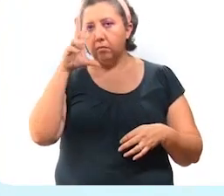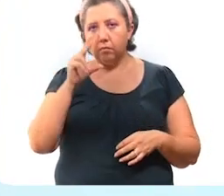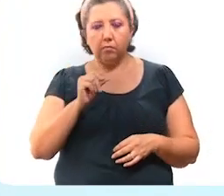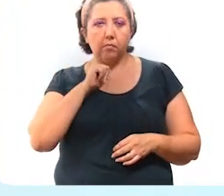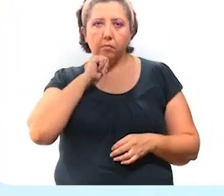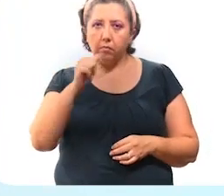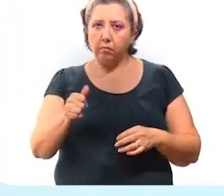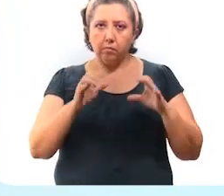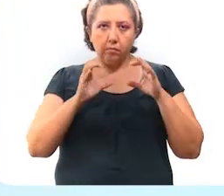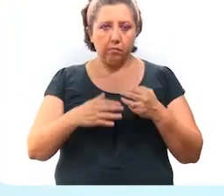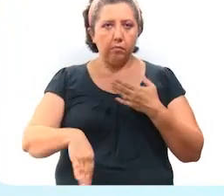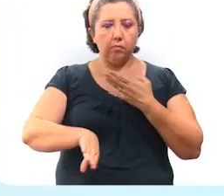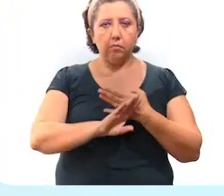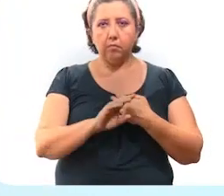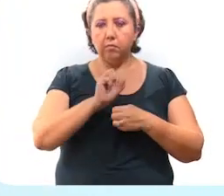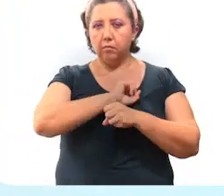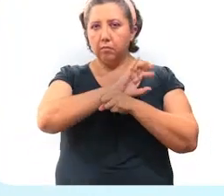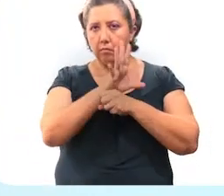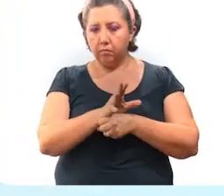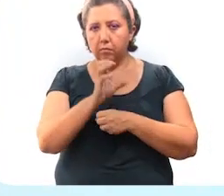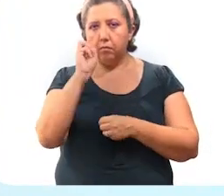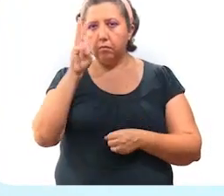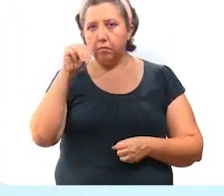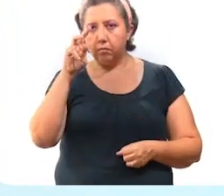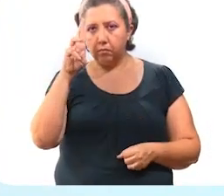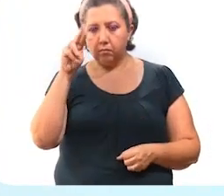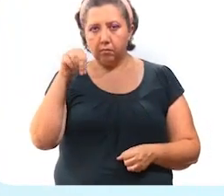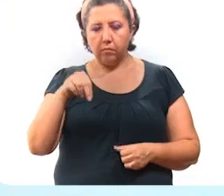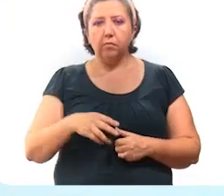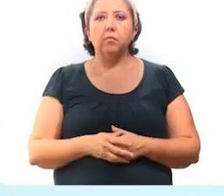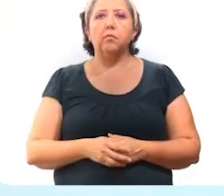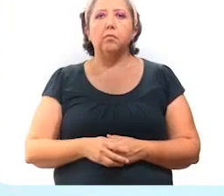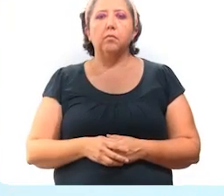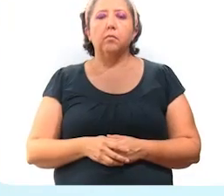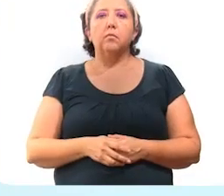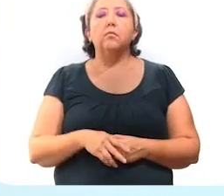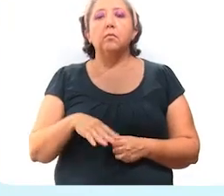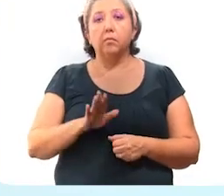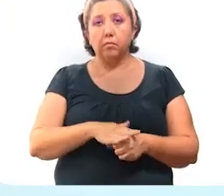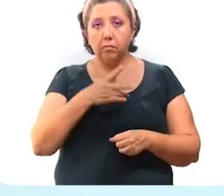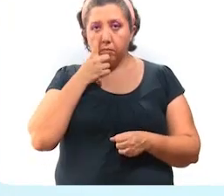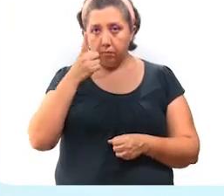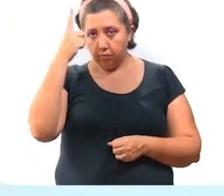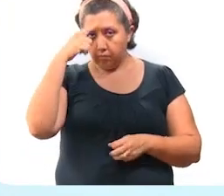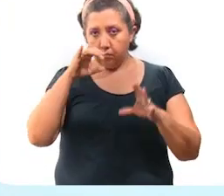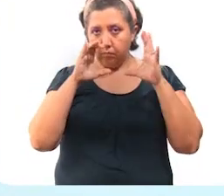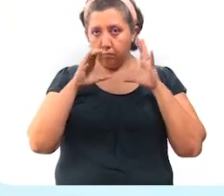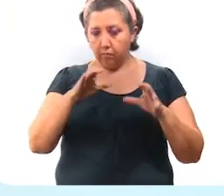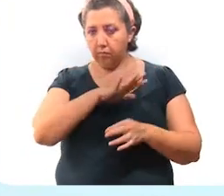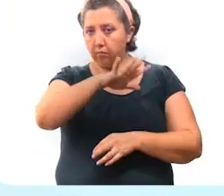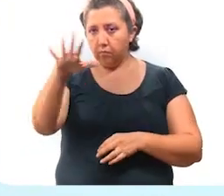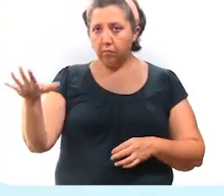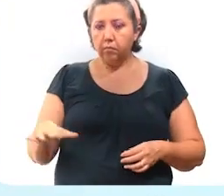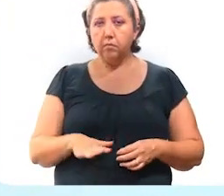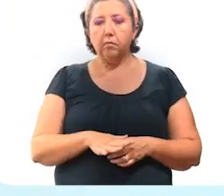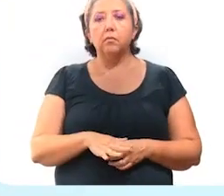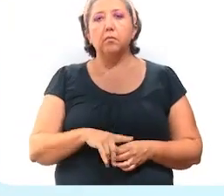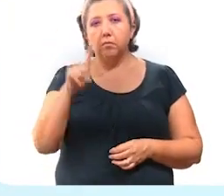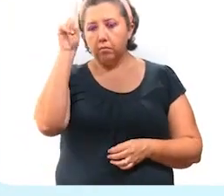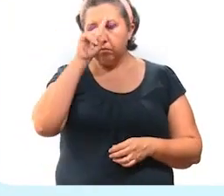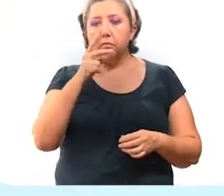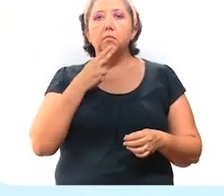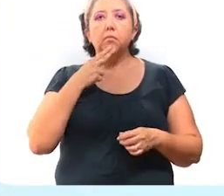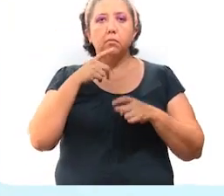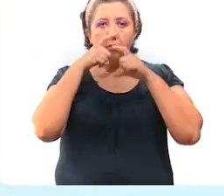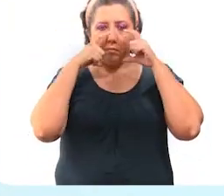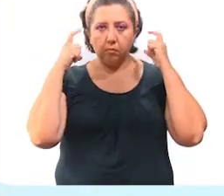que está descrito que no brinda ninguna protección contra el COVID, incluida la variante Omicron. Por lo que para protegernos entre todos, se sugiere el